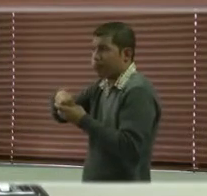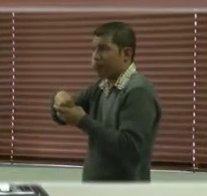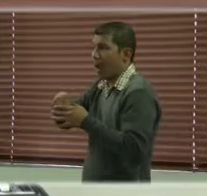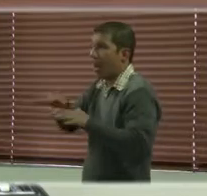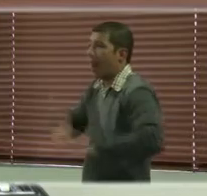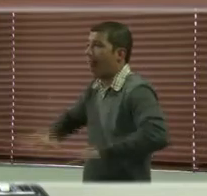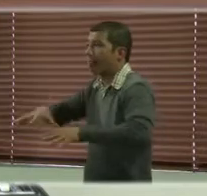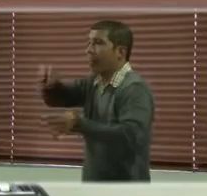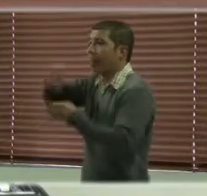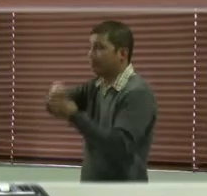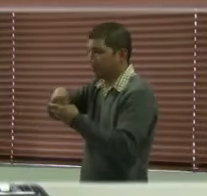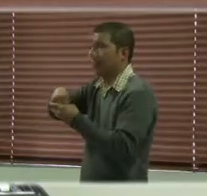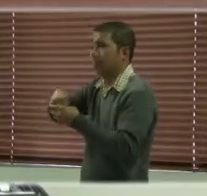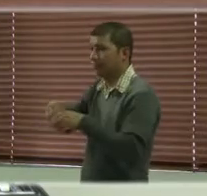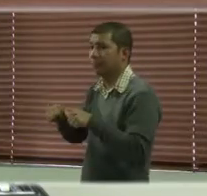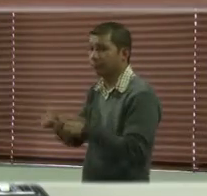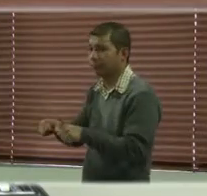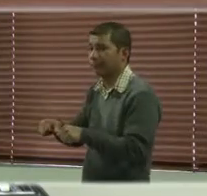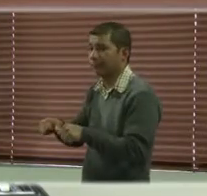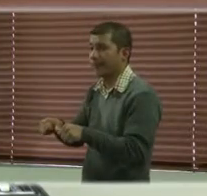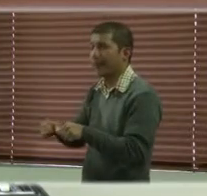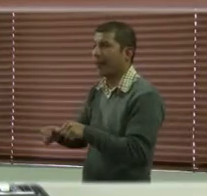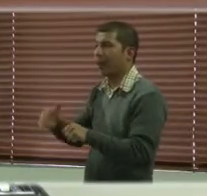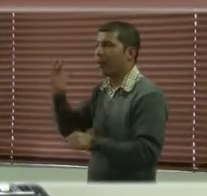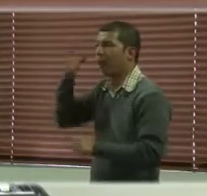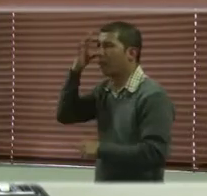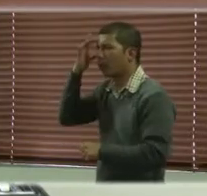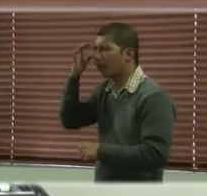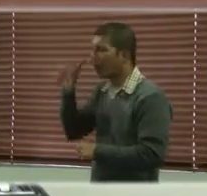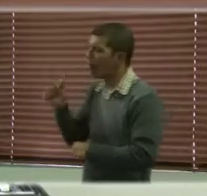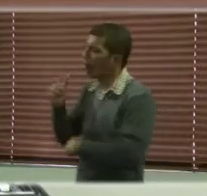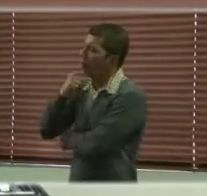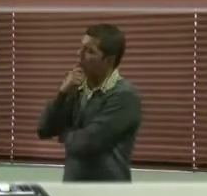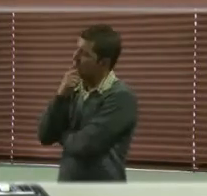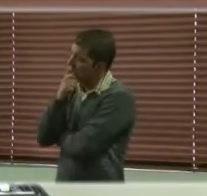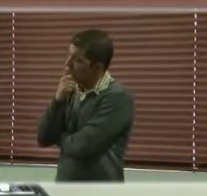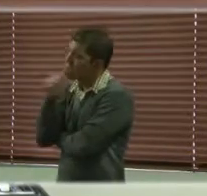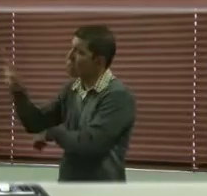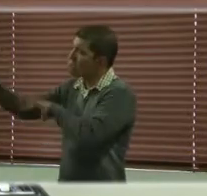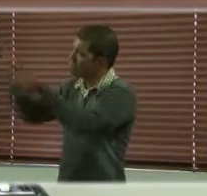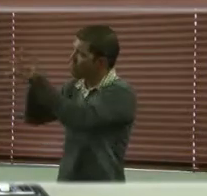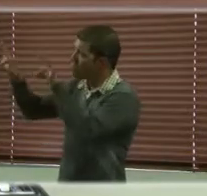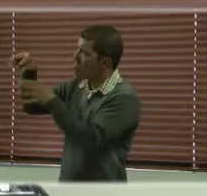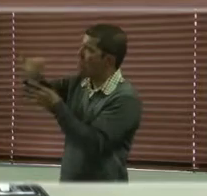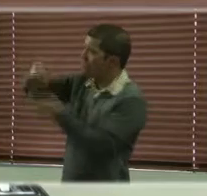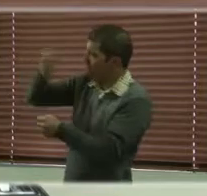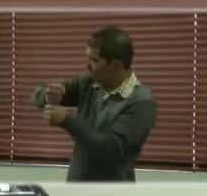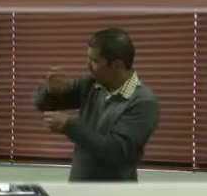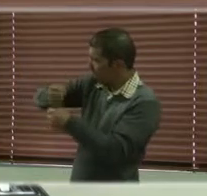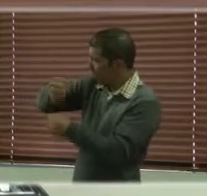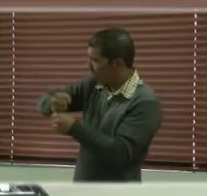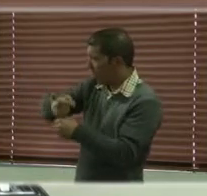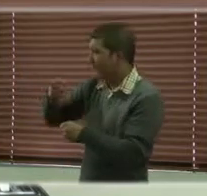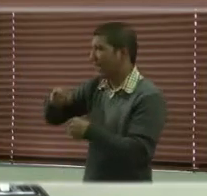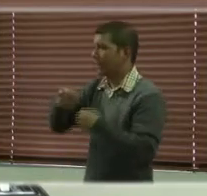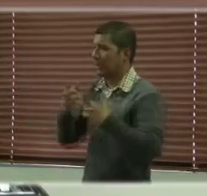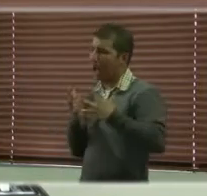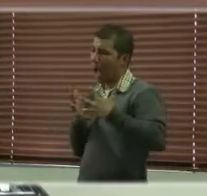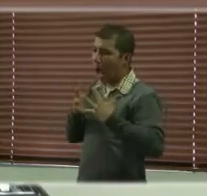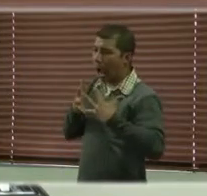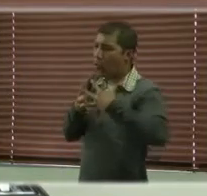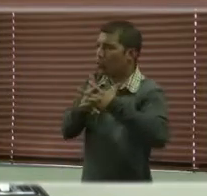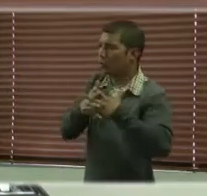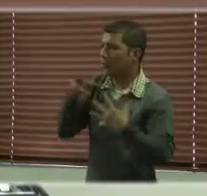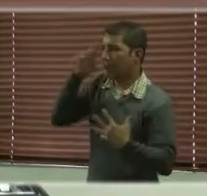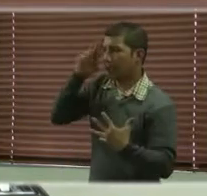Estableciendo que las personas con discapacidad tenían derechos ajustes razonables eso es por supuesto es un estándar nuevo y muy acorde a la